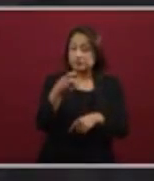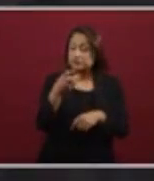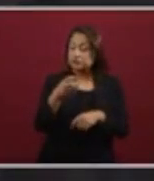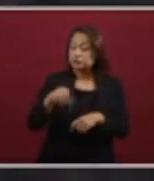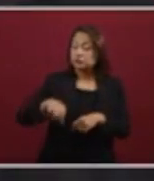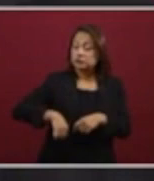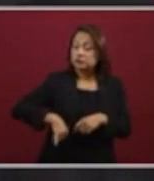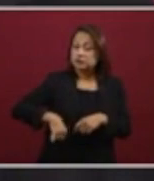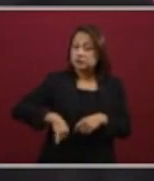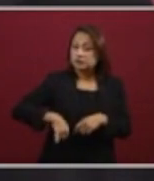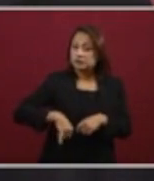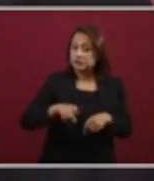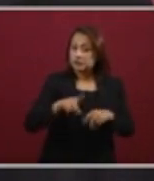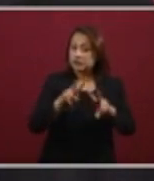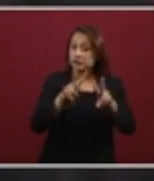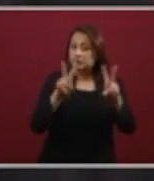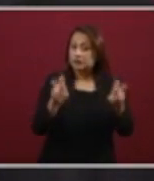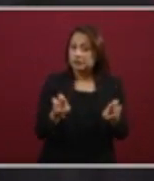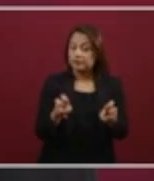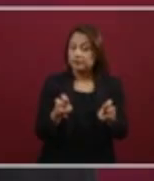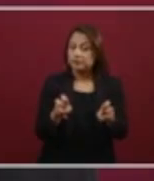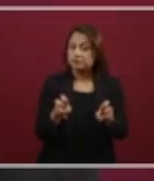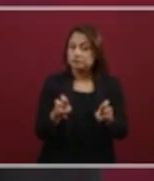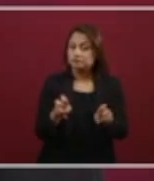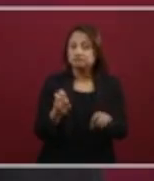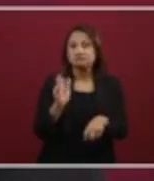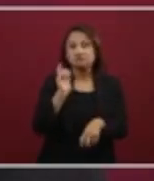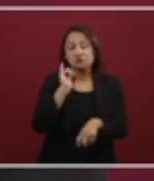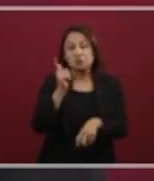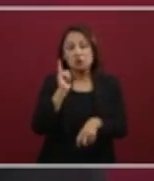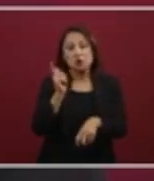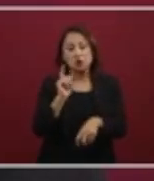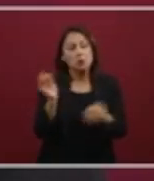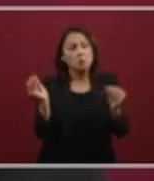ojalá y no paremos estos debates,